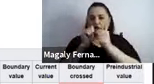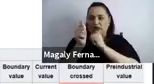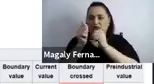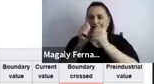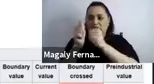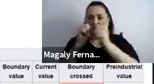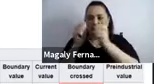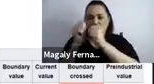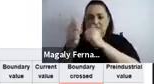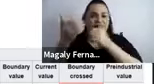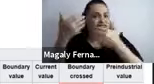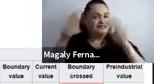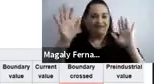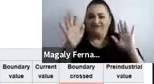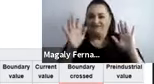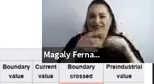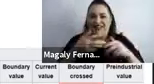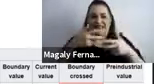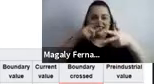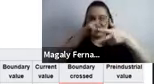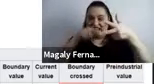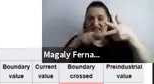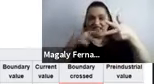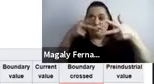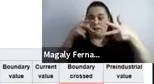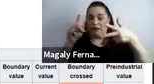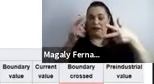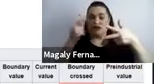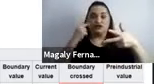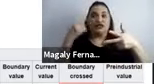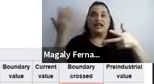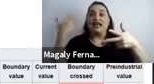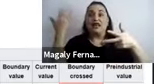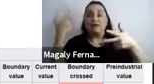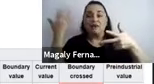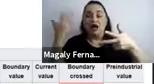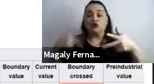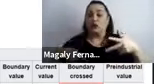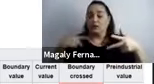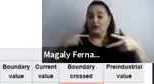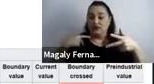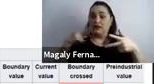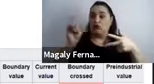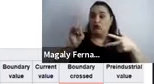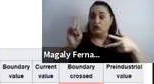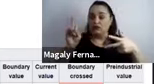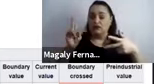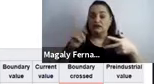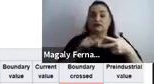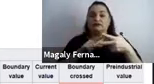ya traspasados los tres primeros, del cambio climático, la biodiversidad y